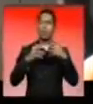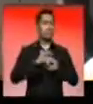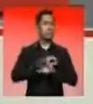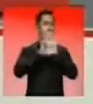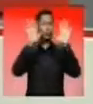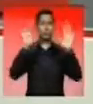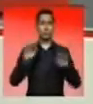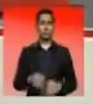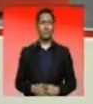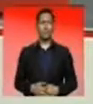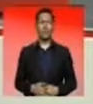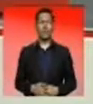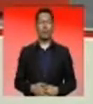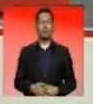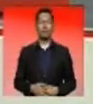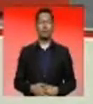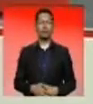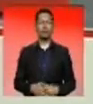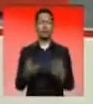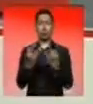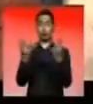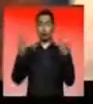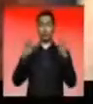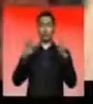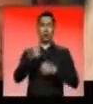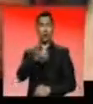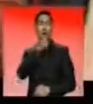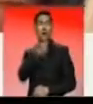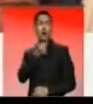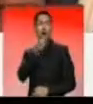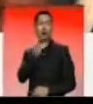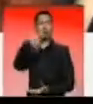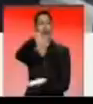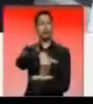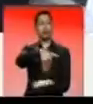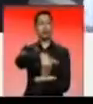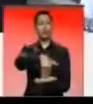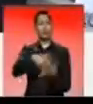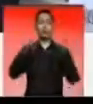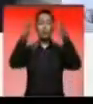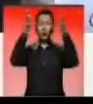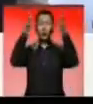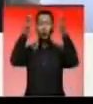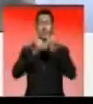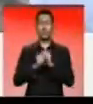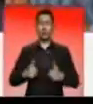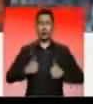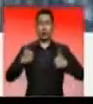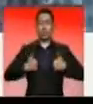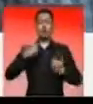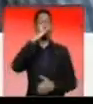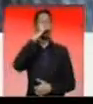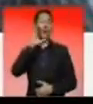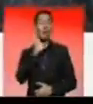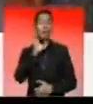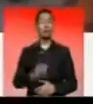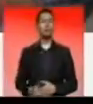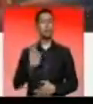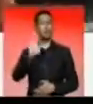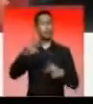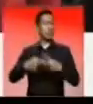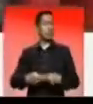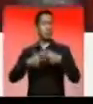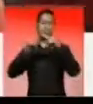corazón. Con una rueda de prensa en la sede de la Unión de Educadores, el candidato por el Acuerdo Nacional por el Cambio, Paco Moncayo, inició